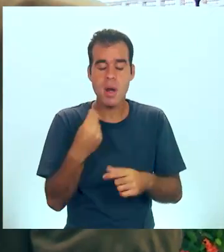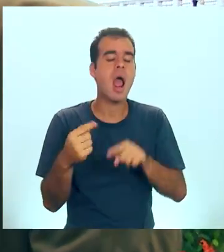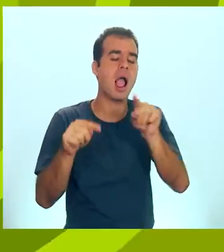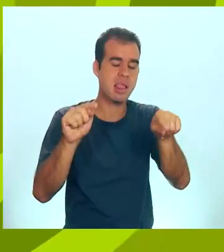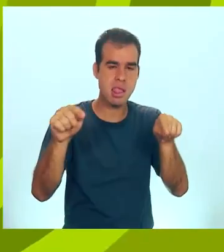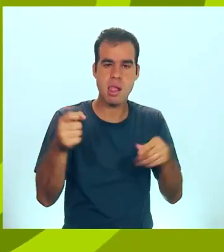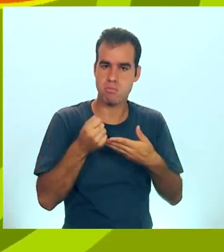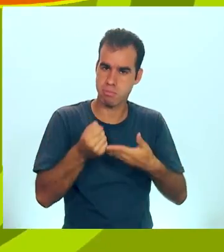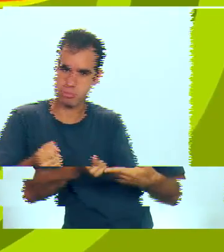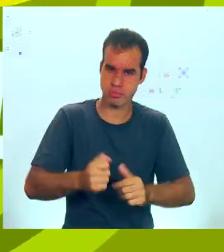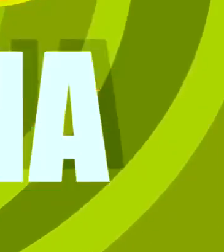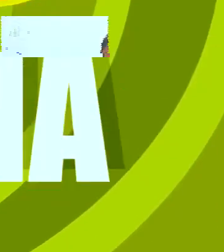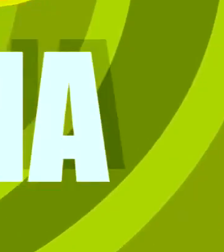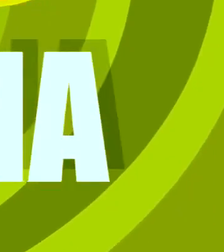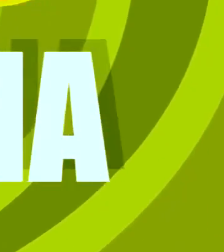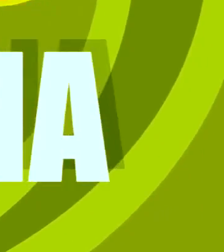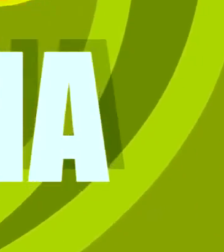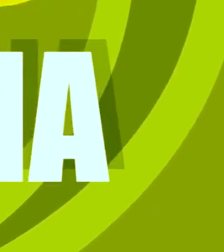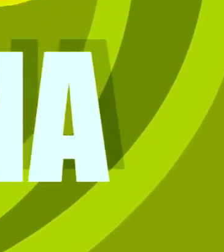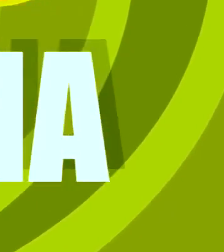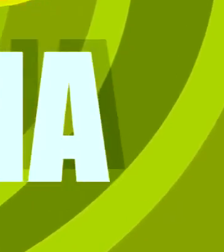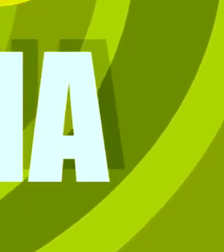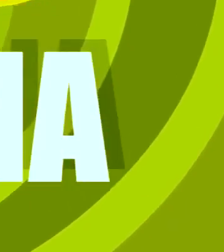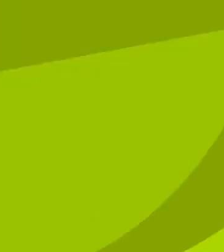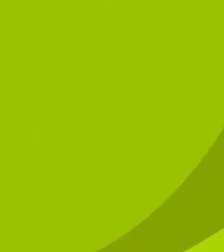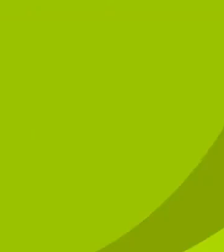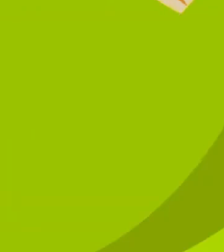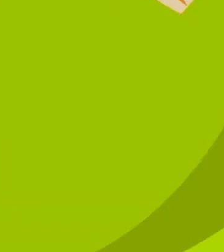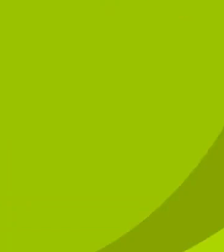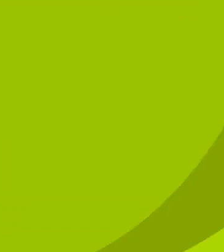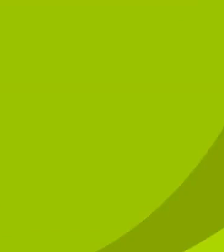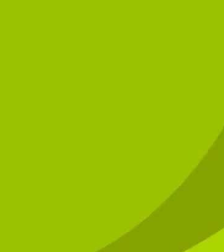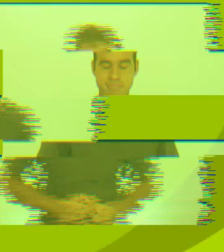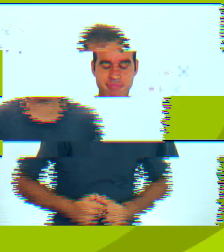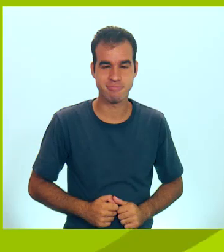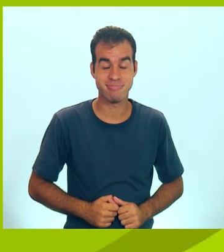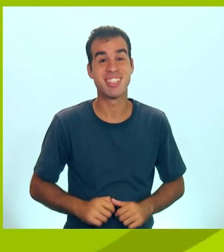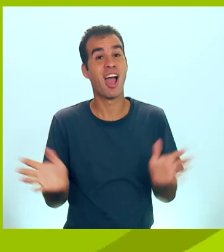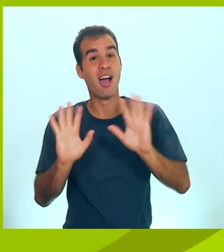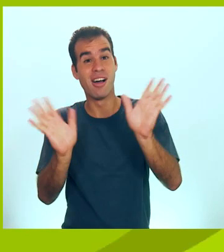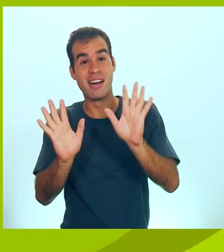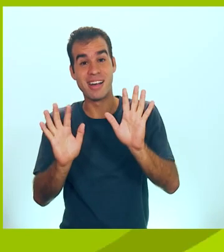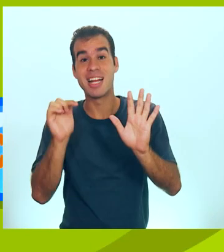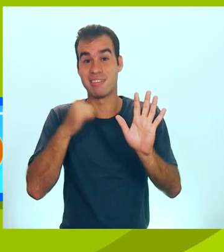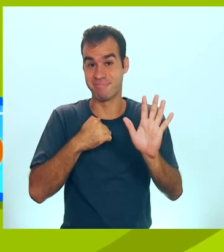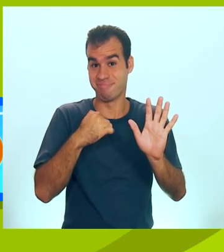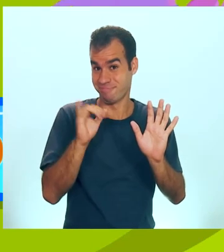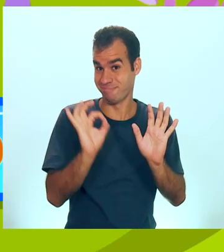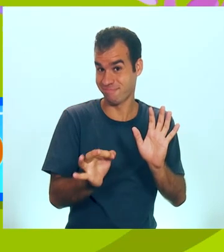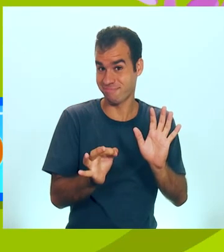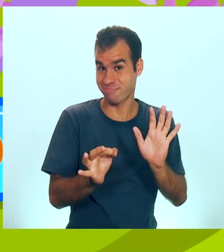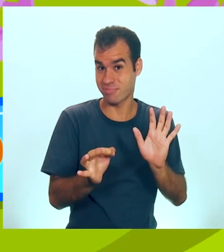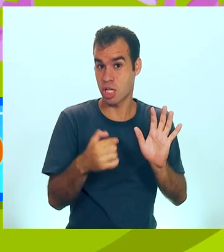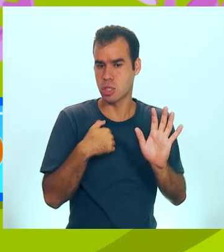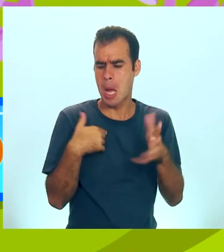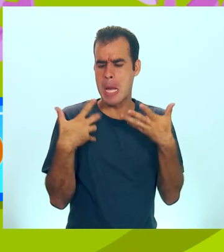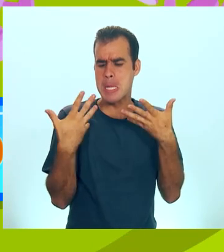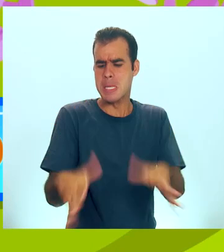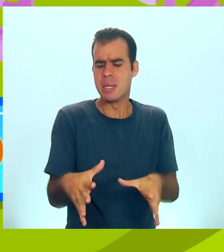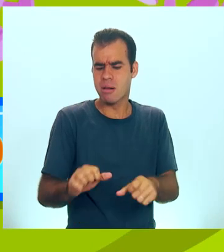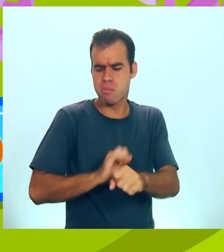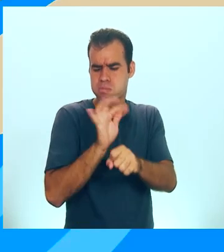brindando su apoyo. Tito reacciona. Hola, soy Tito y no estoy en pánico por